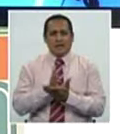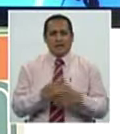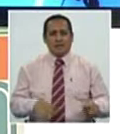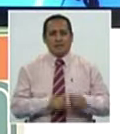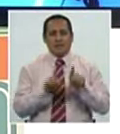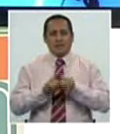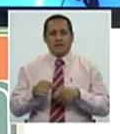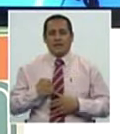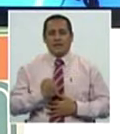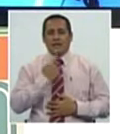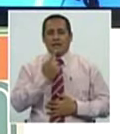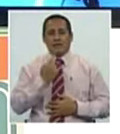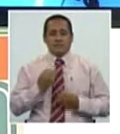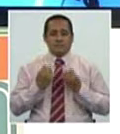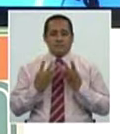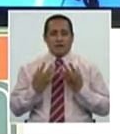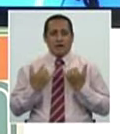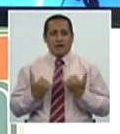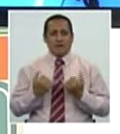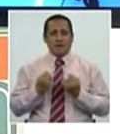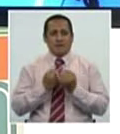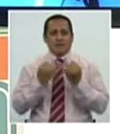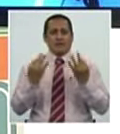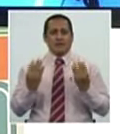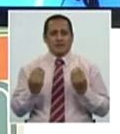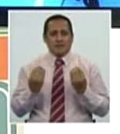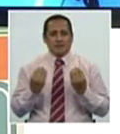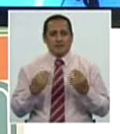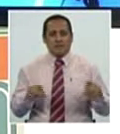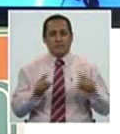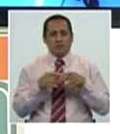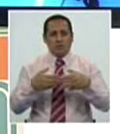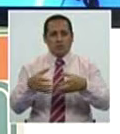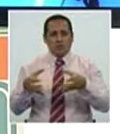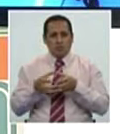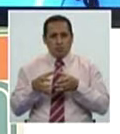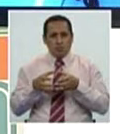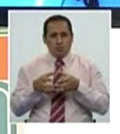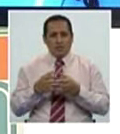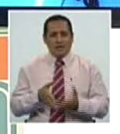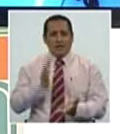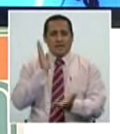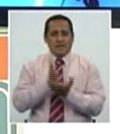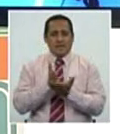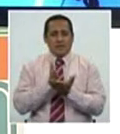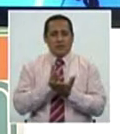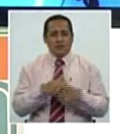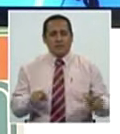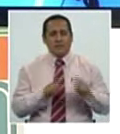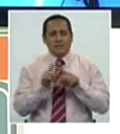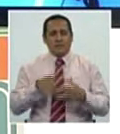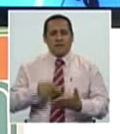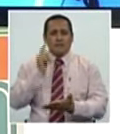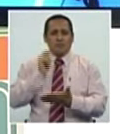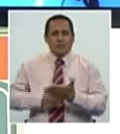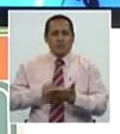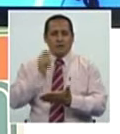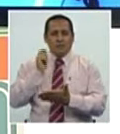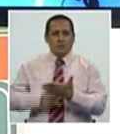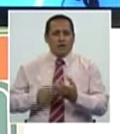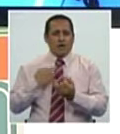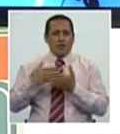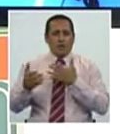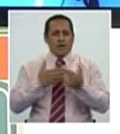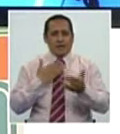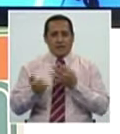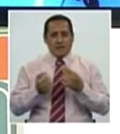ley, que son, bueno, varios grupos de unidad impositiva en la cual se multan a